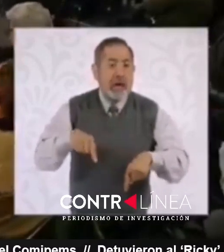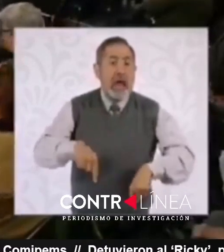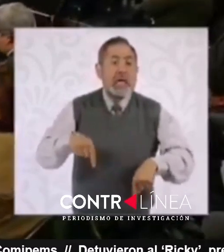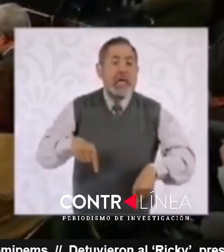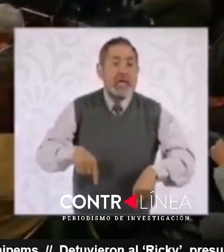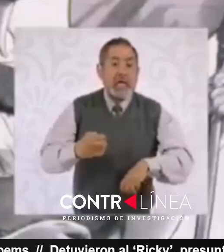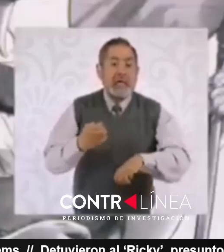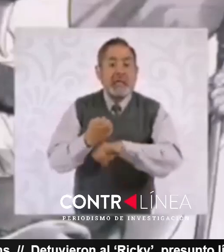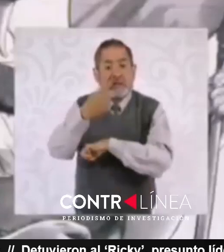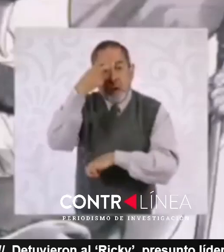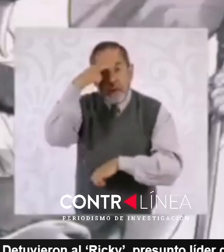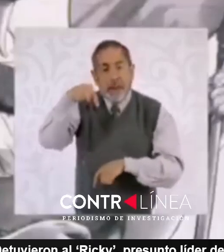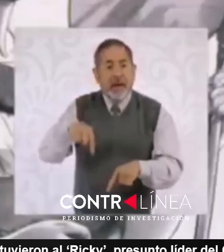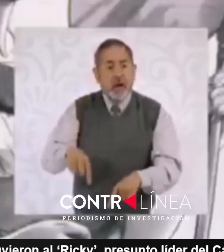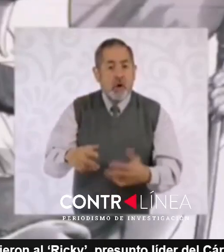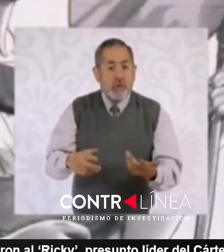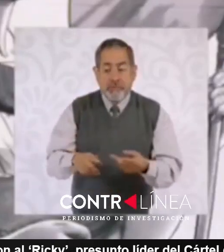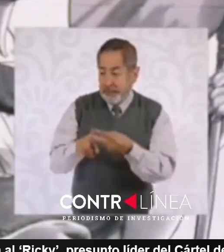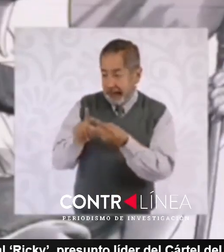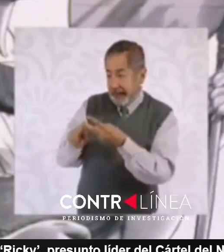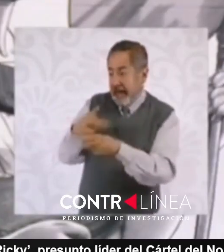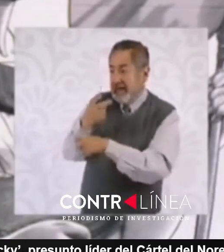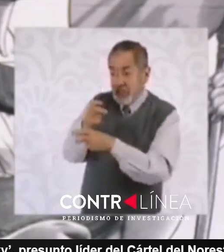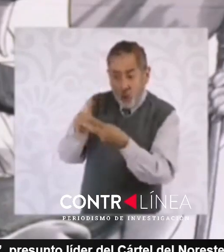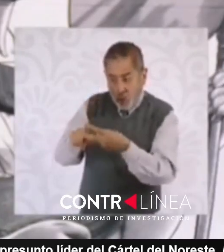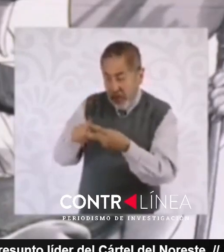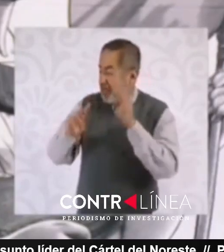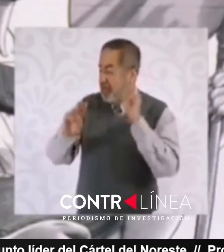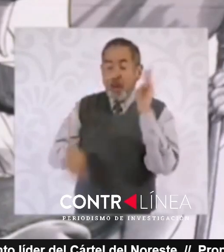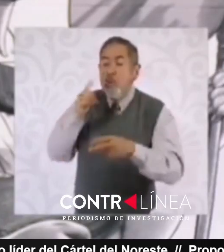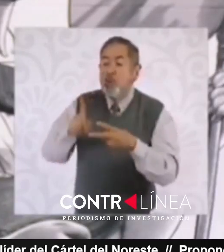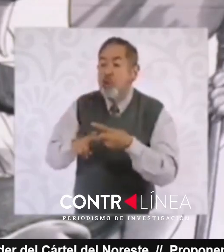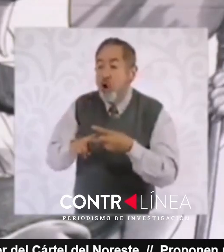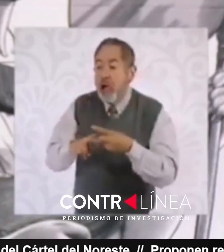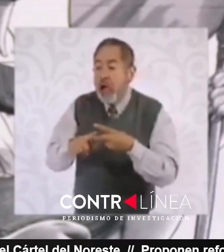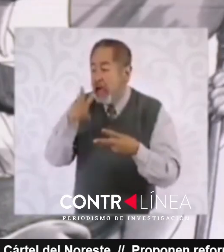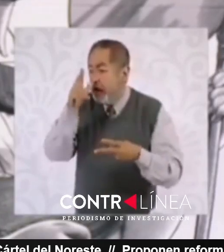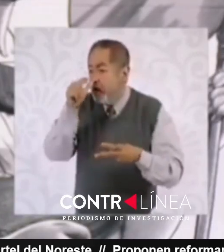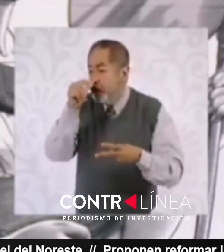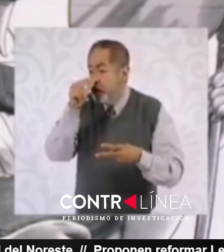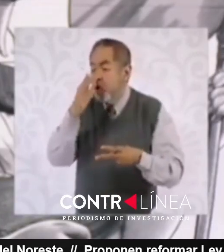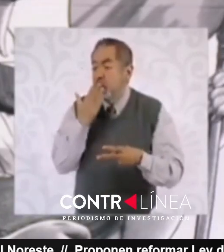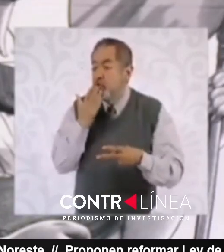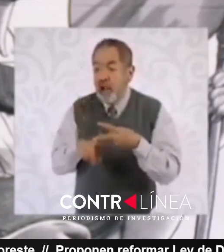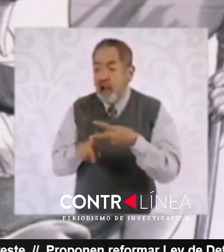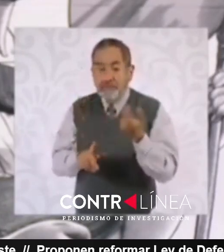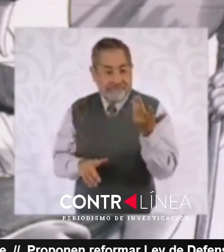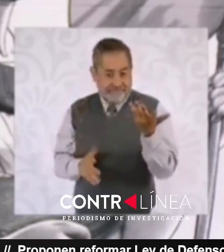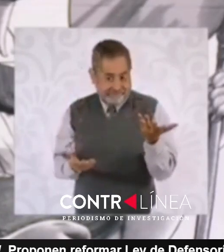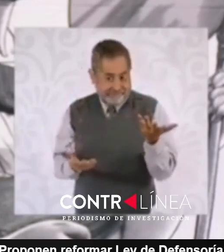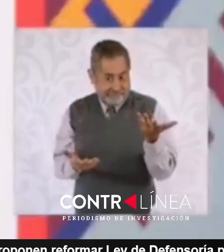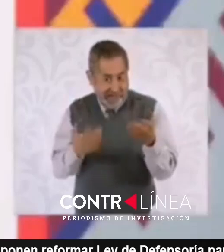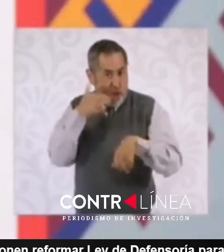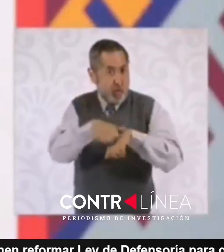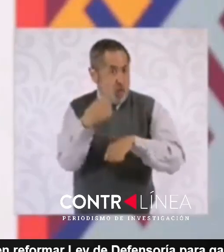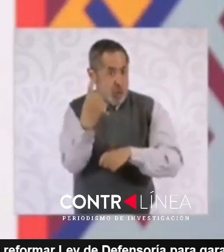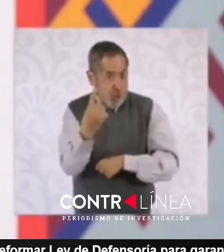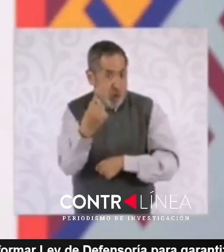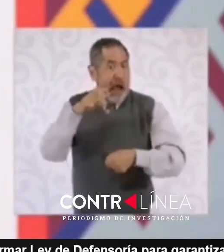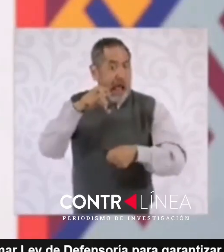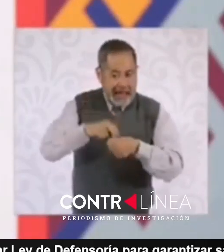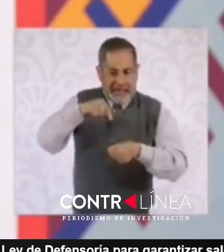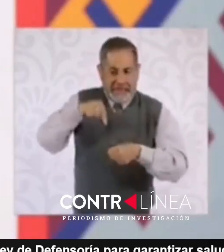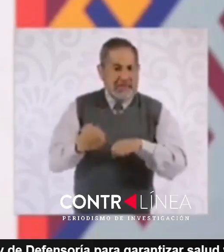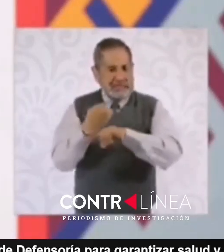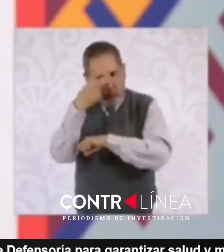planta, me dijo, está en Hermosillo, Sonora. O O sea, la número 2. La 1, Cuautitlán Izcalli. La